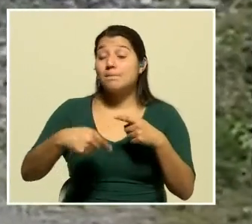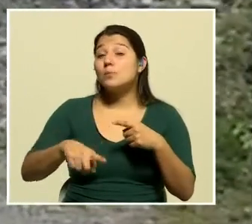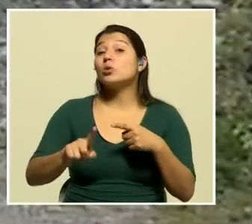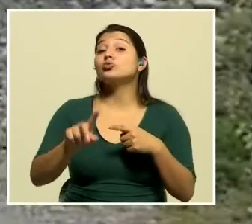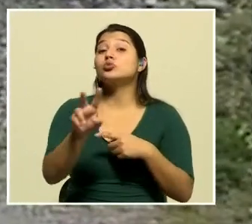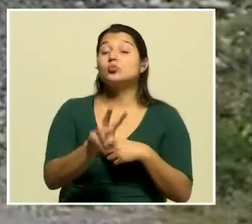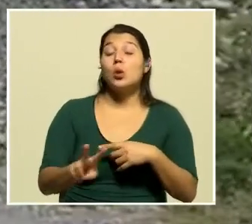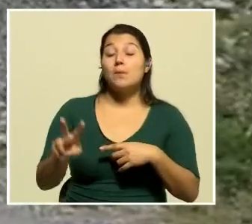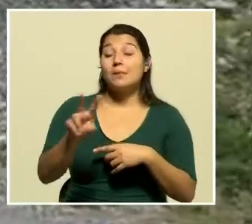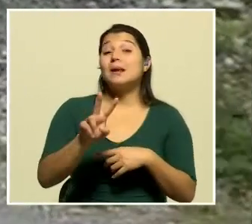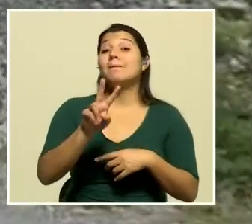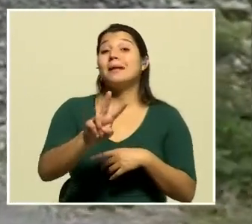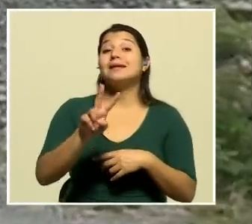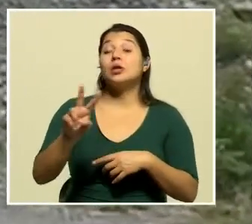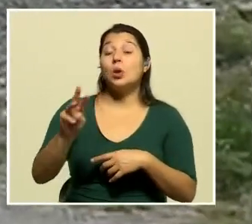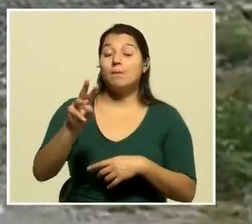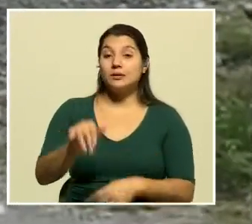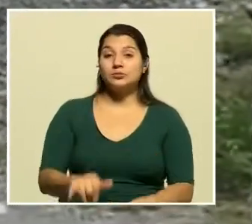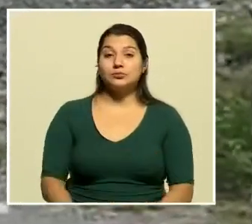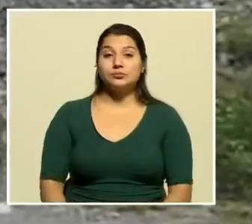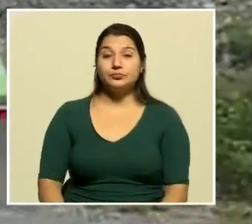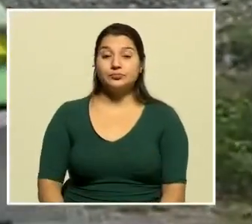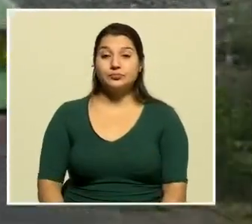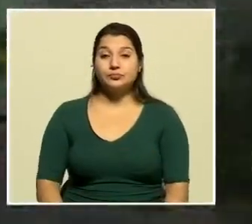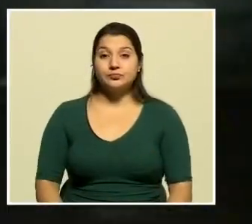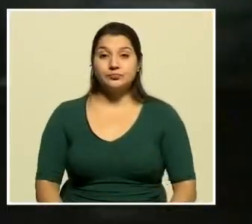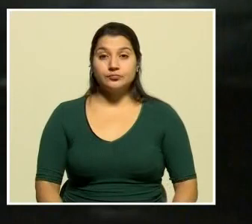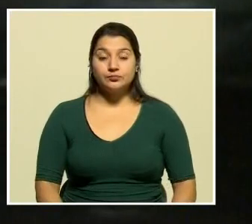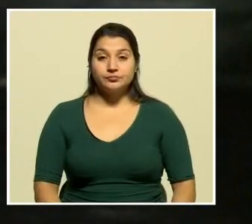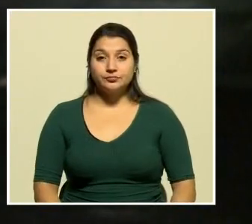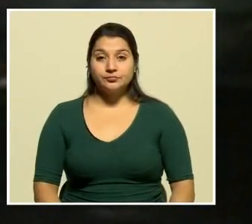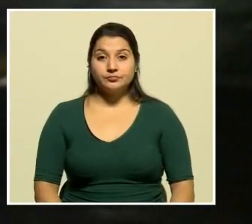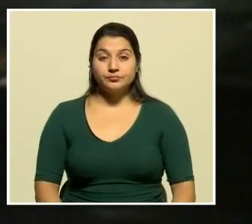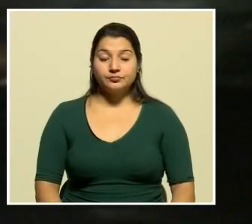este viernes 22 de mayo.